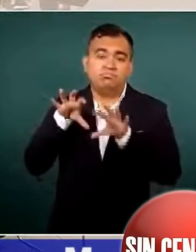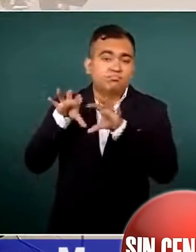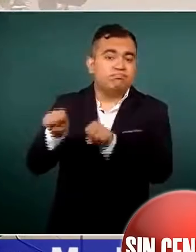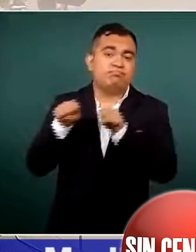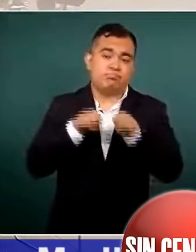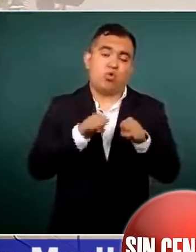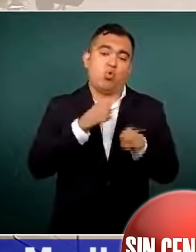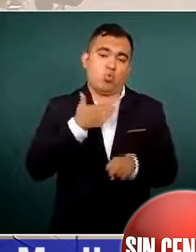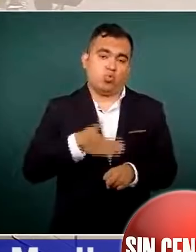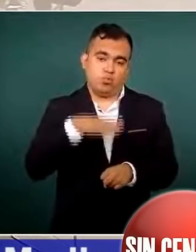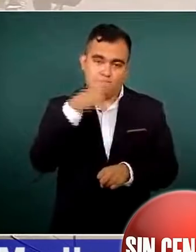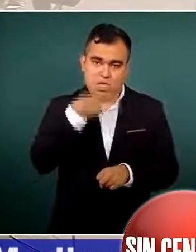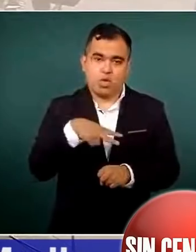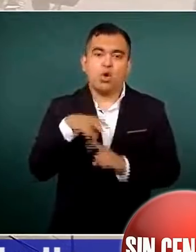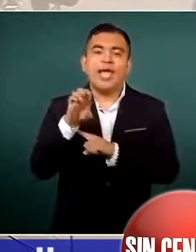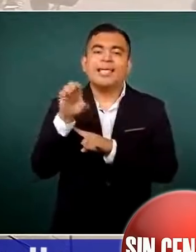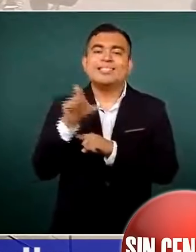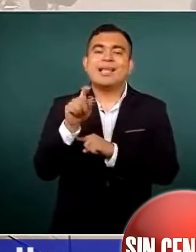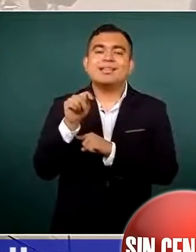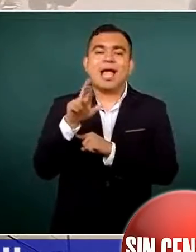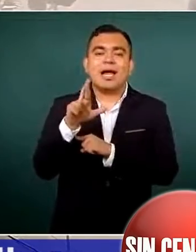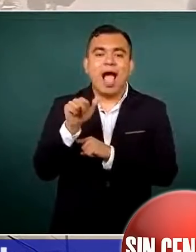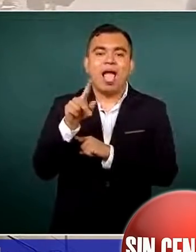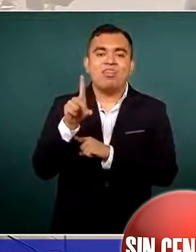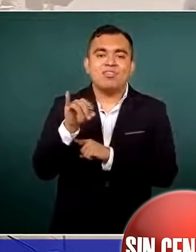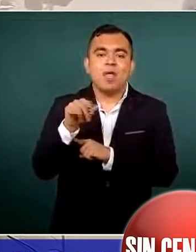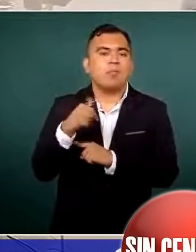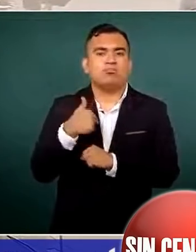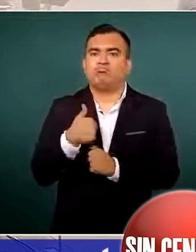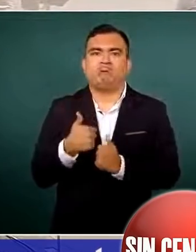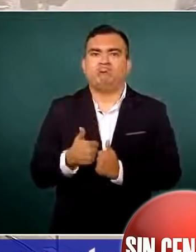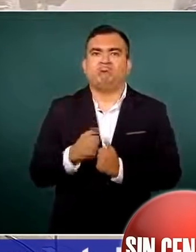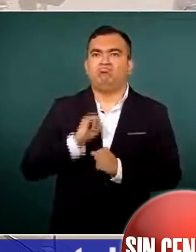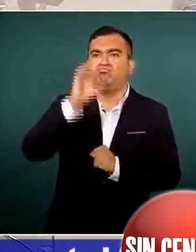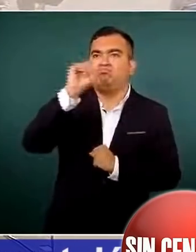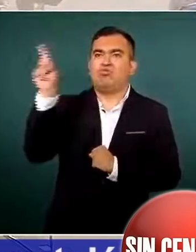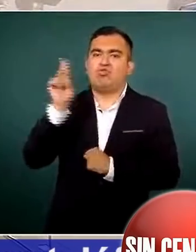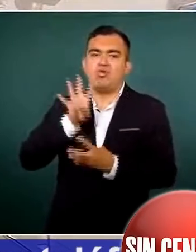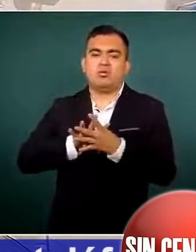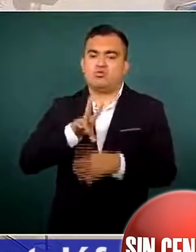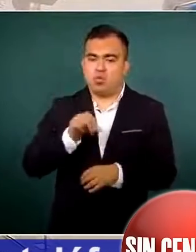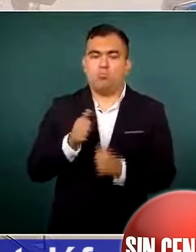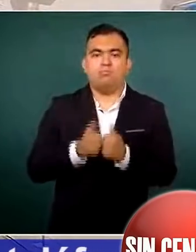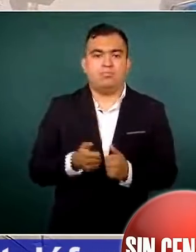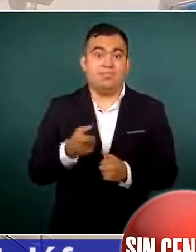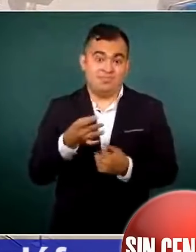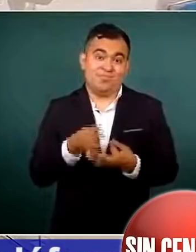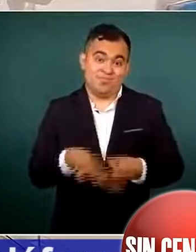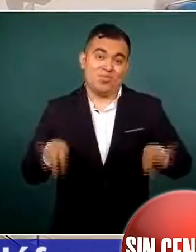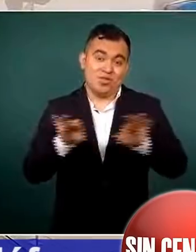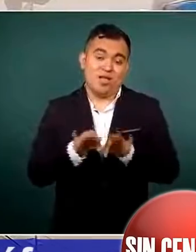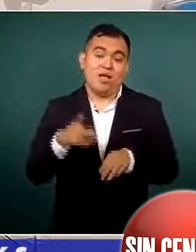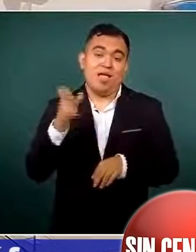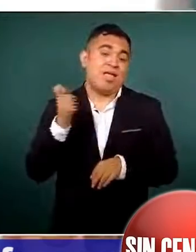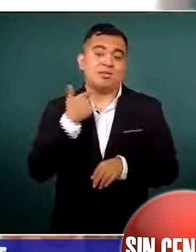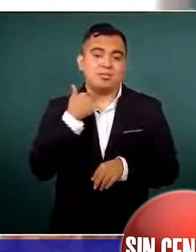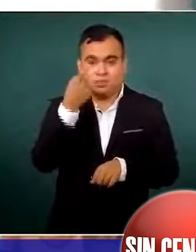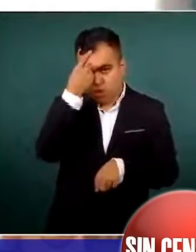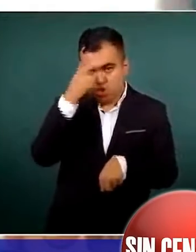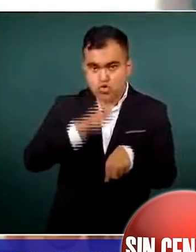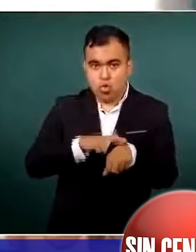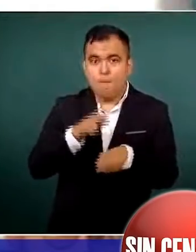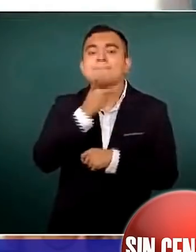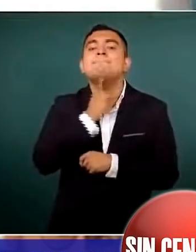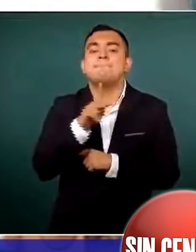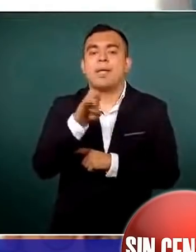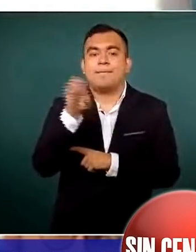extraditables. Hablaba de la importancia de que el exdirector de Pemex hable de qué fue lo que sucedió con el